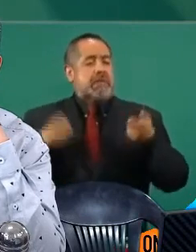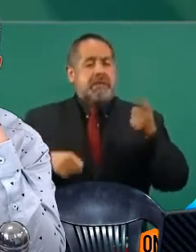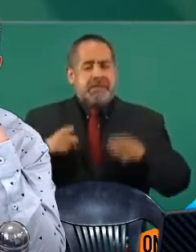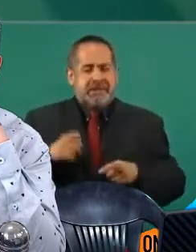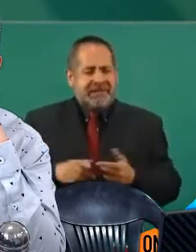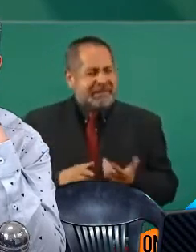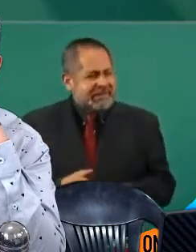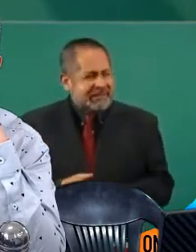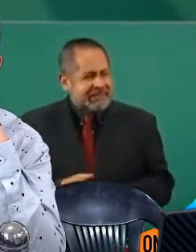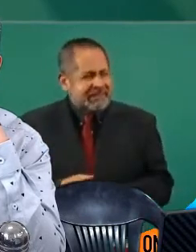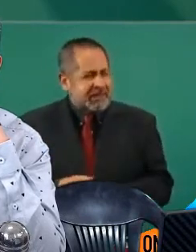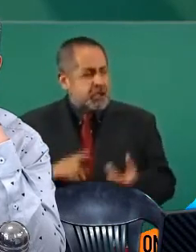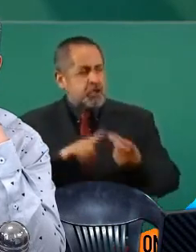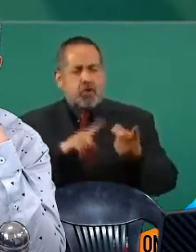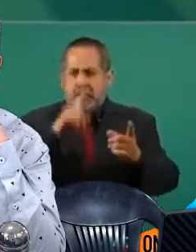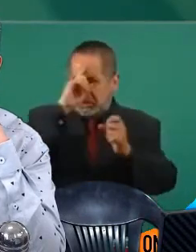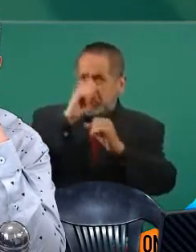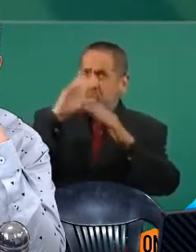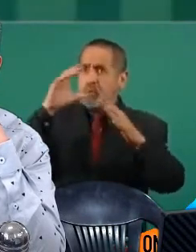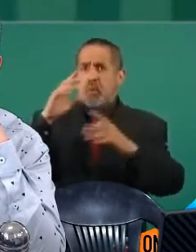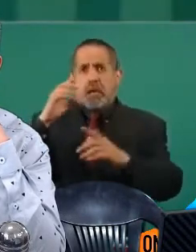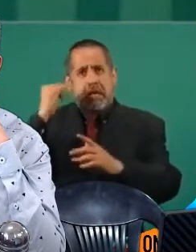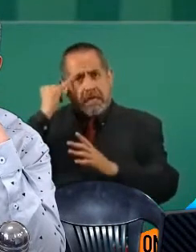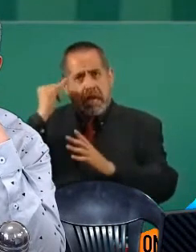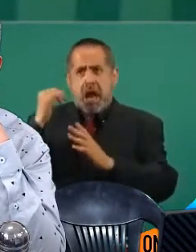¿Dónde están los ideales? ¿Dónde están los principios?